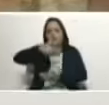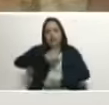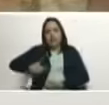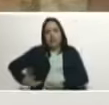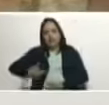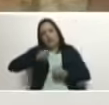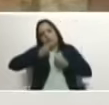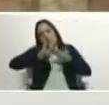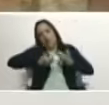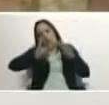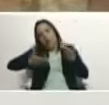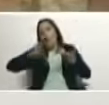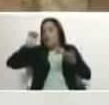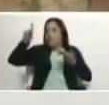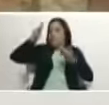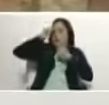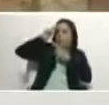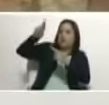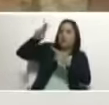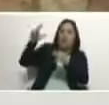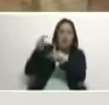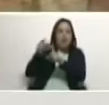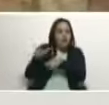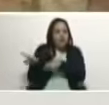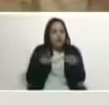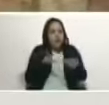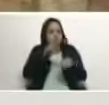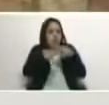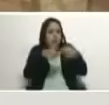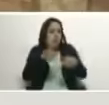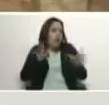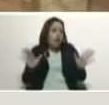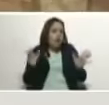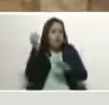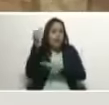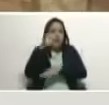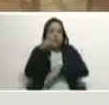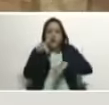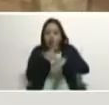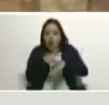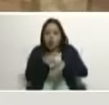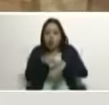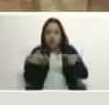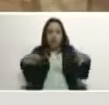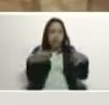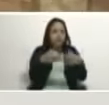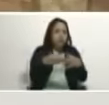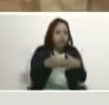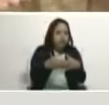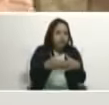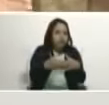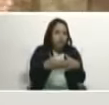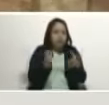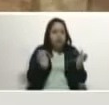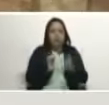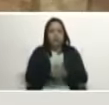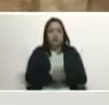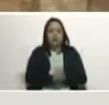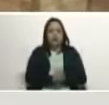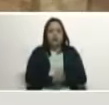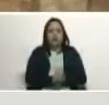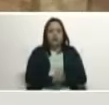presidente, sus palabras, y listo. Después pues, la Asamblea Nacional y el Parlamento, otrora el